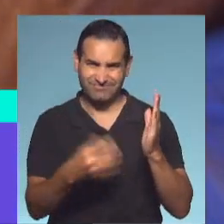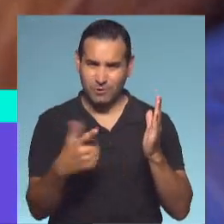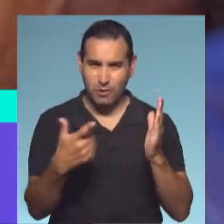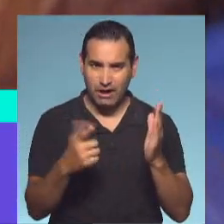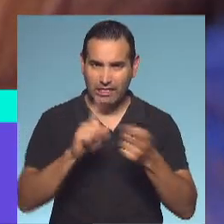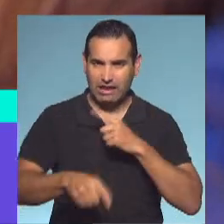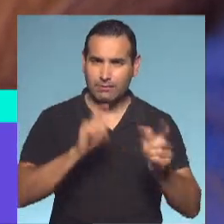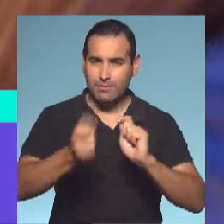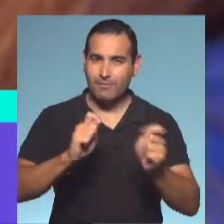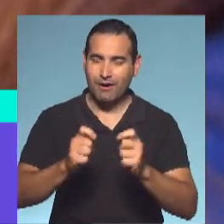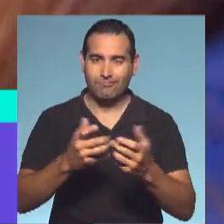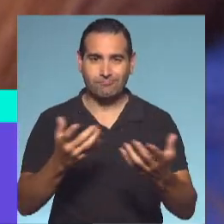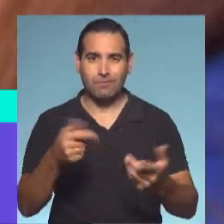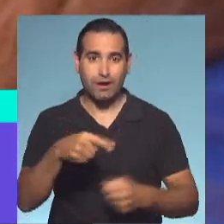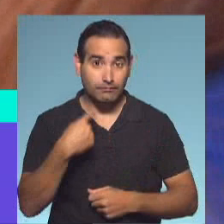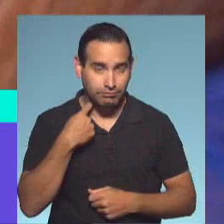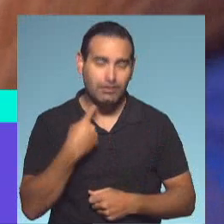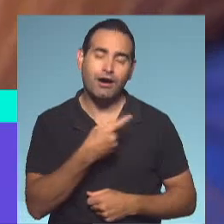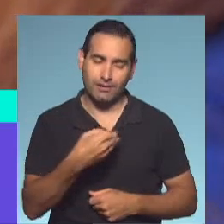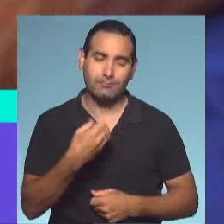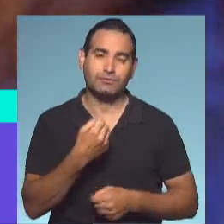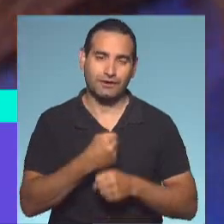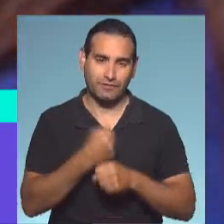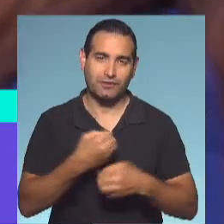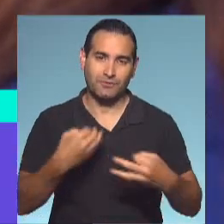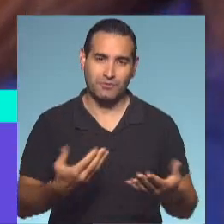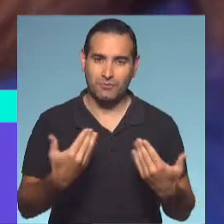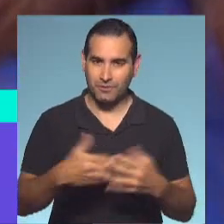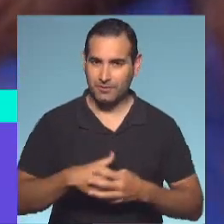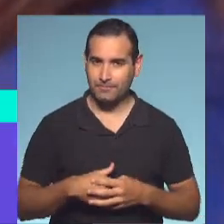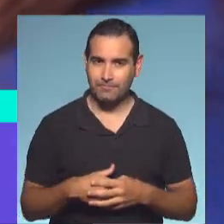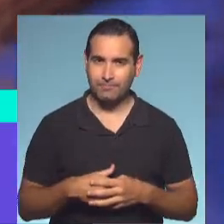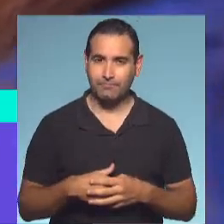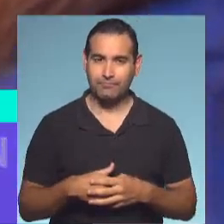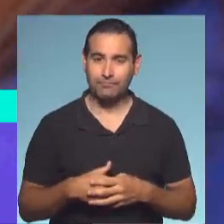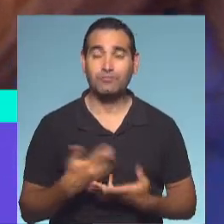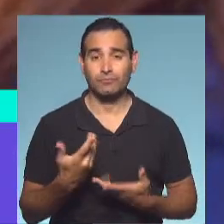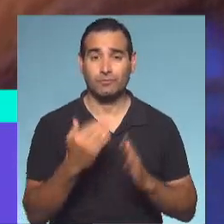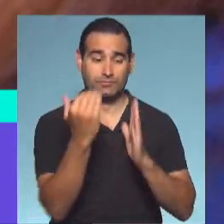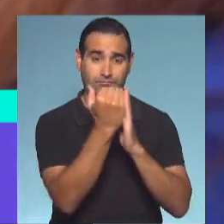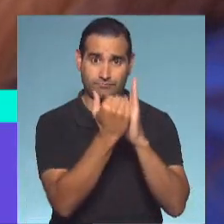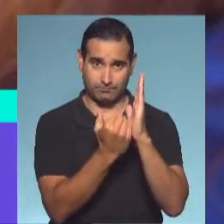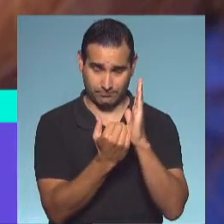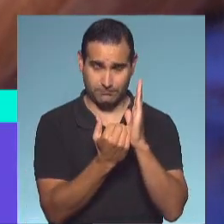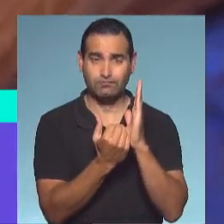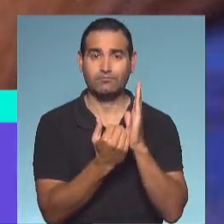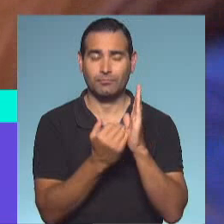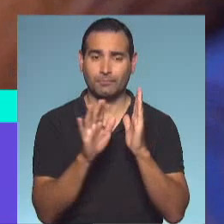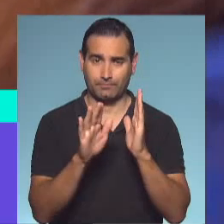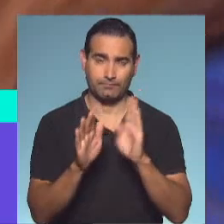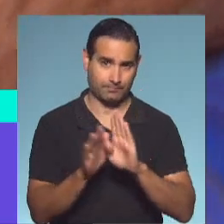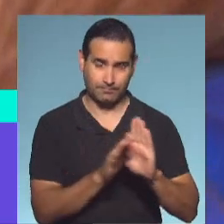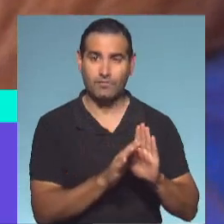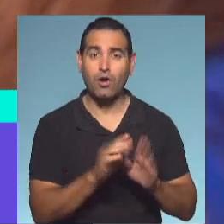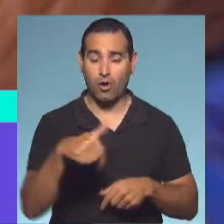error nos permitió, la verdad, poder trabajar para que esto funcione. ¿Qué más pasó con los padrones? Sí, más allá de eso, es importante,